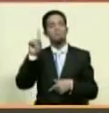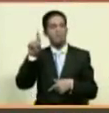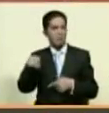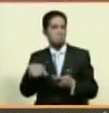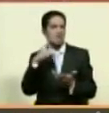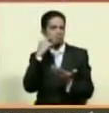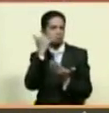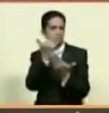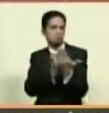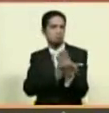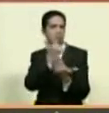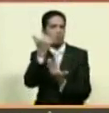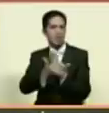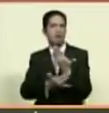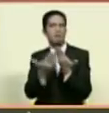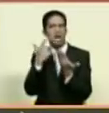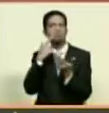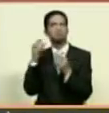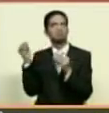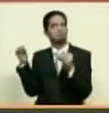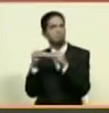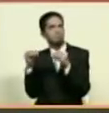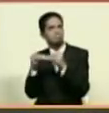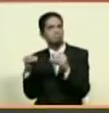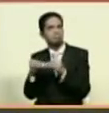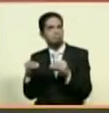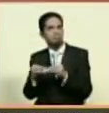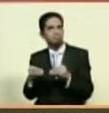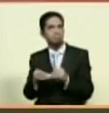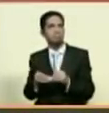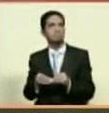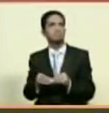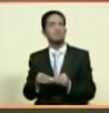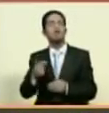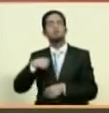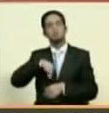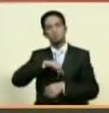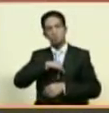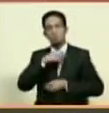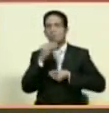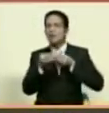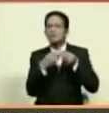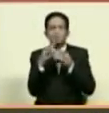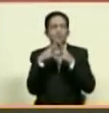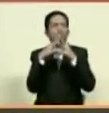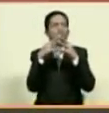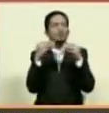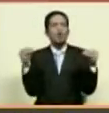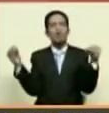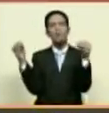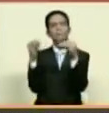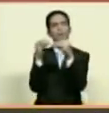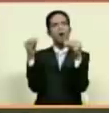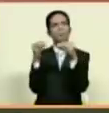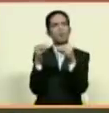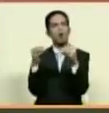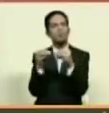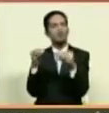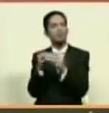recuperación, crecimiento y prosperidad económica. Estamos cumpliendo a cabalidad las